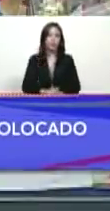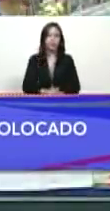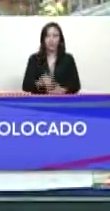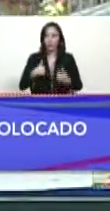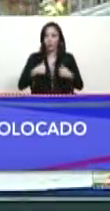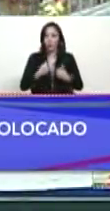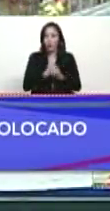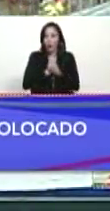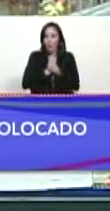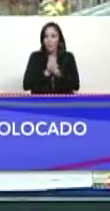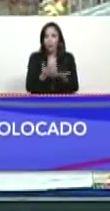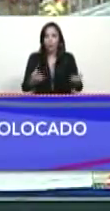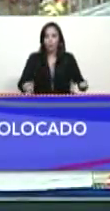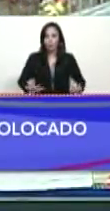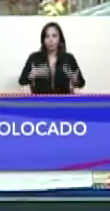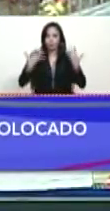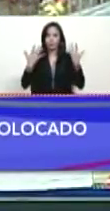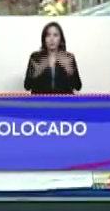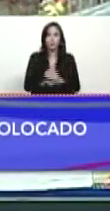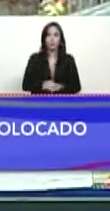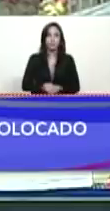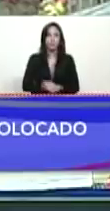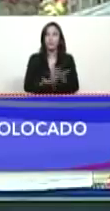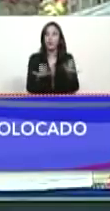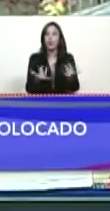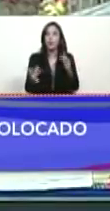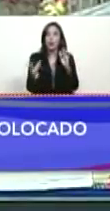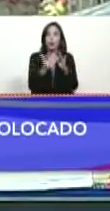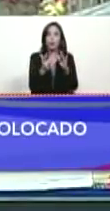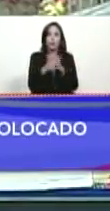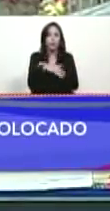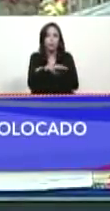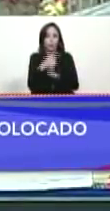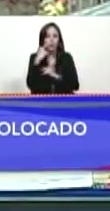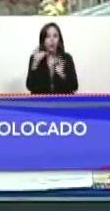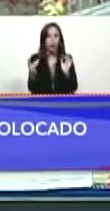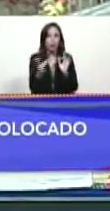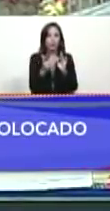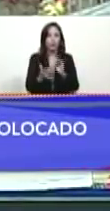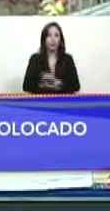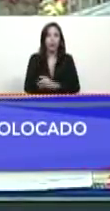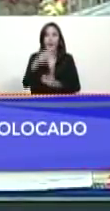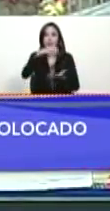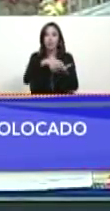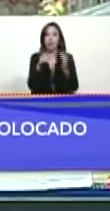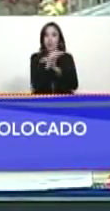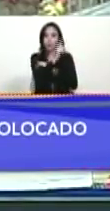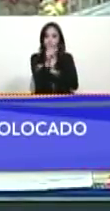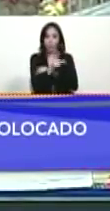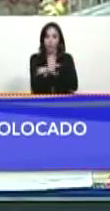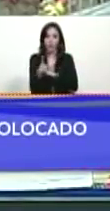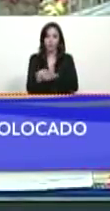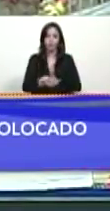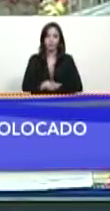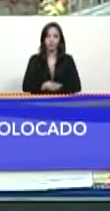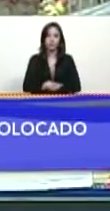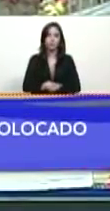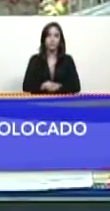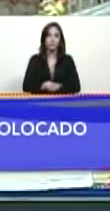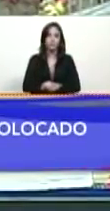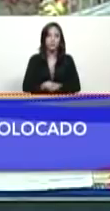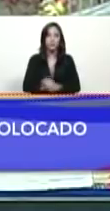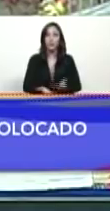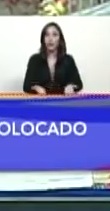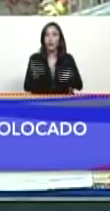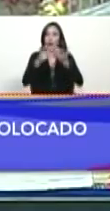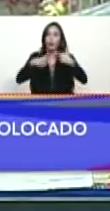amor le voy a dar el pase allá en el estado Zulia, en el